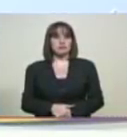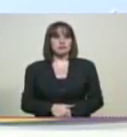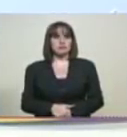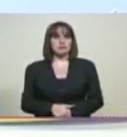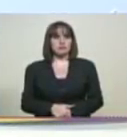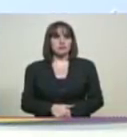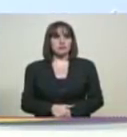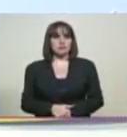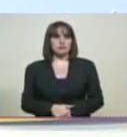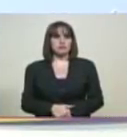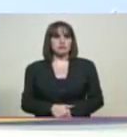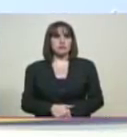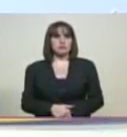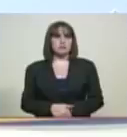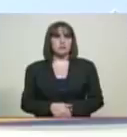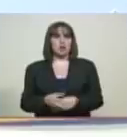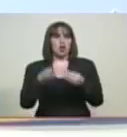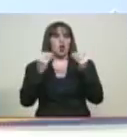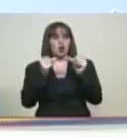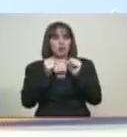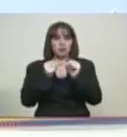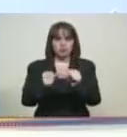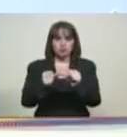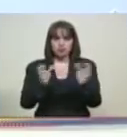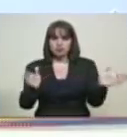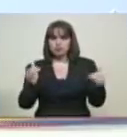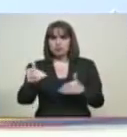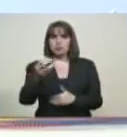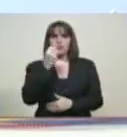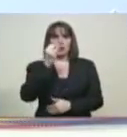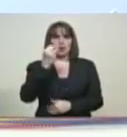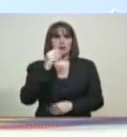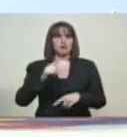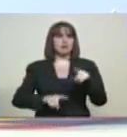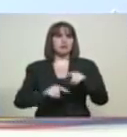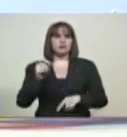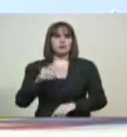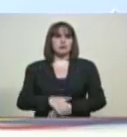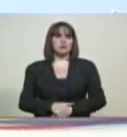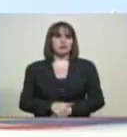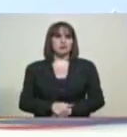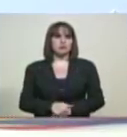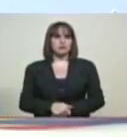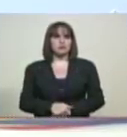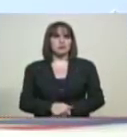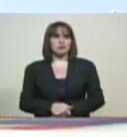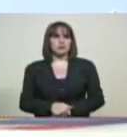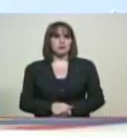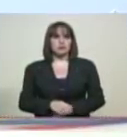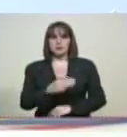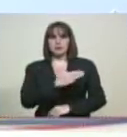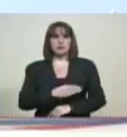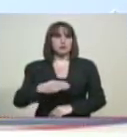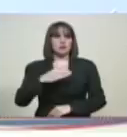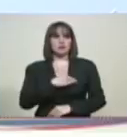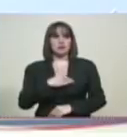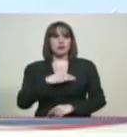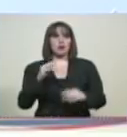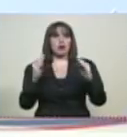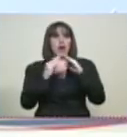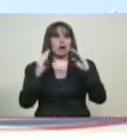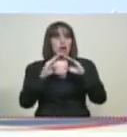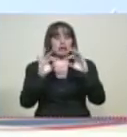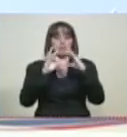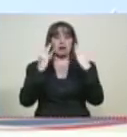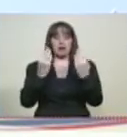a la estabilidad de los clubs la protección con la gran misión de hogares de la patria y el sistema de